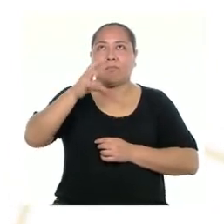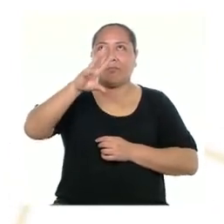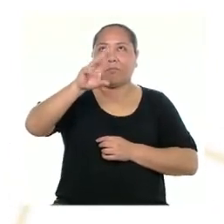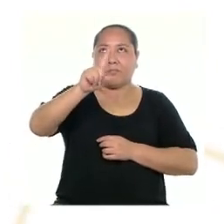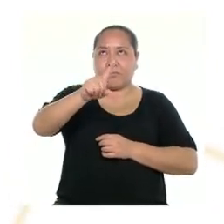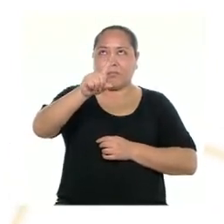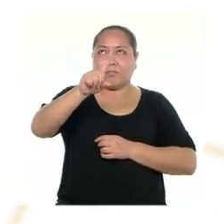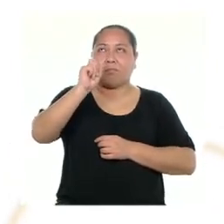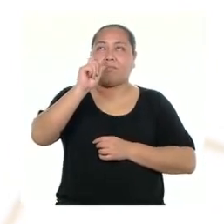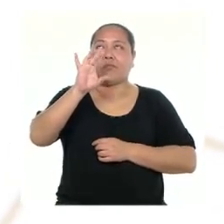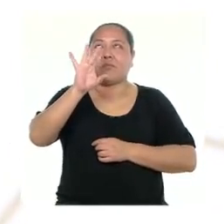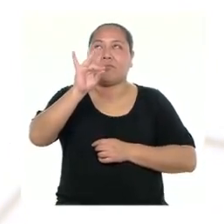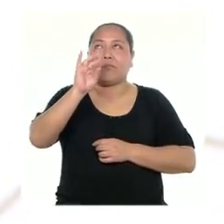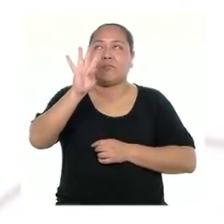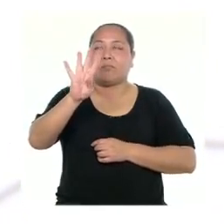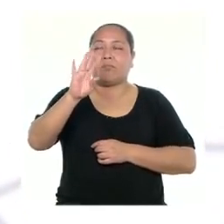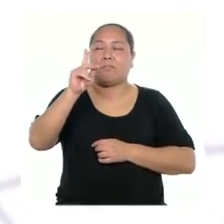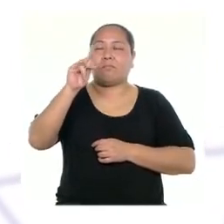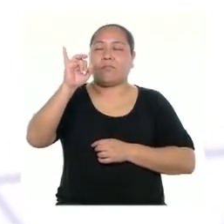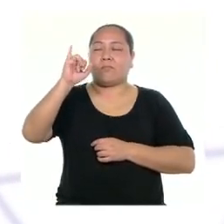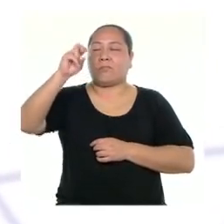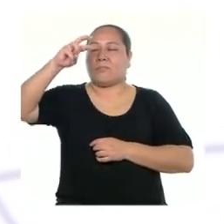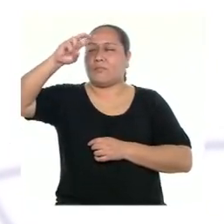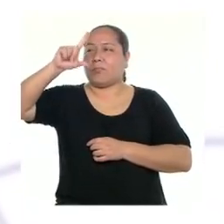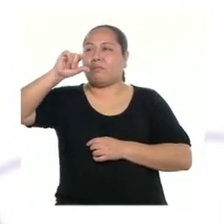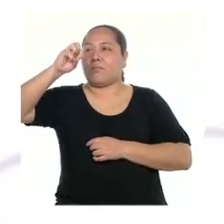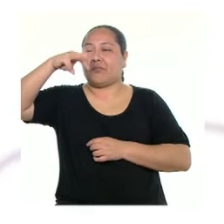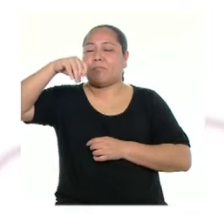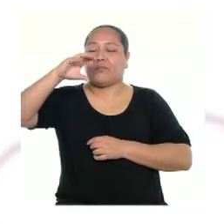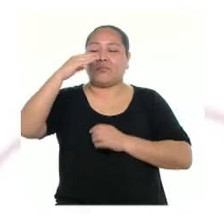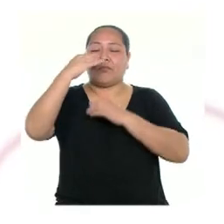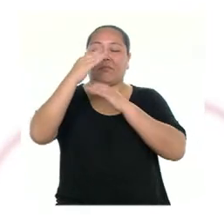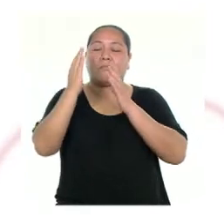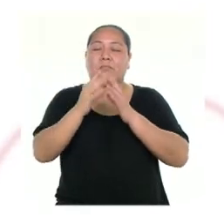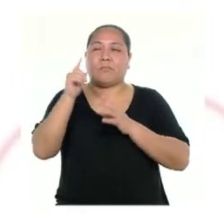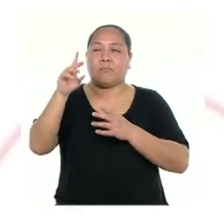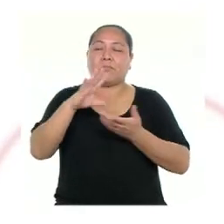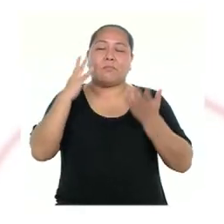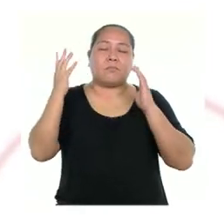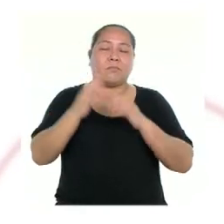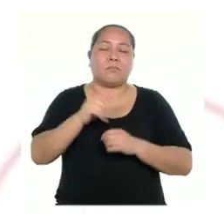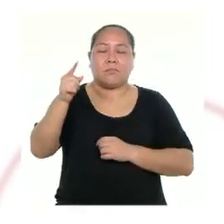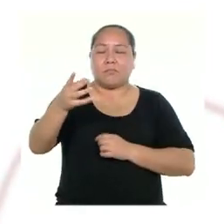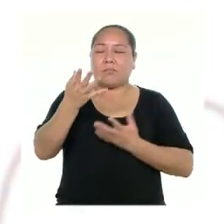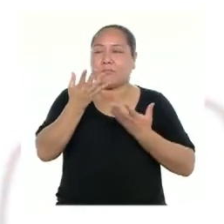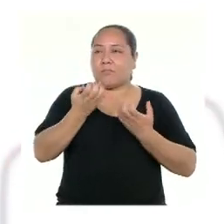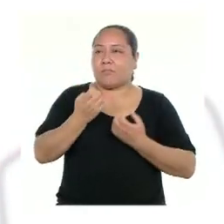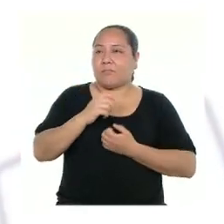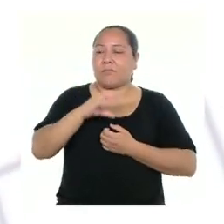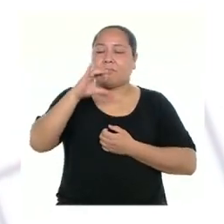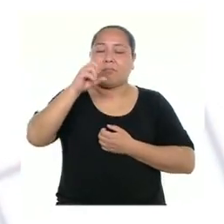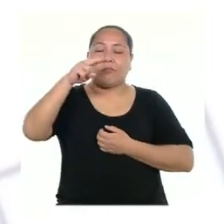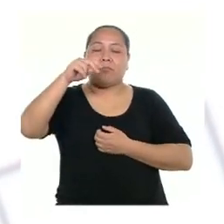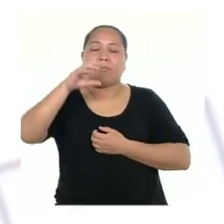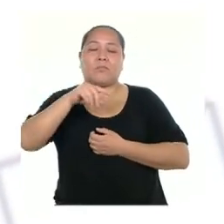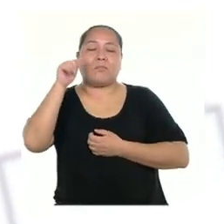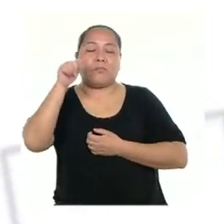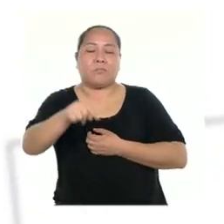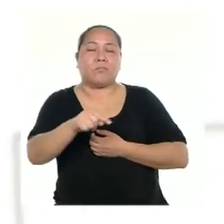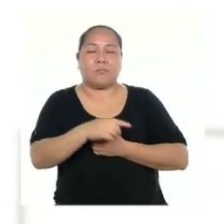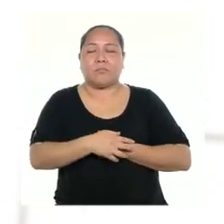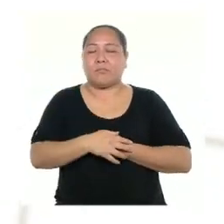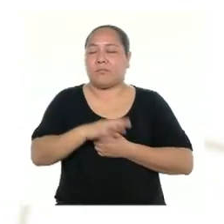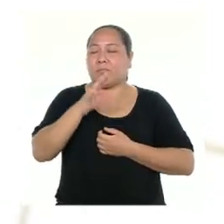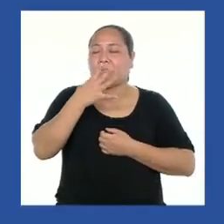9.184 kilómetros cuadrados, que es el área aproximada de la cuenca. Este método es